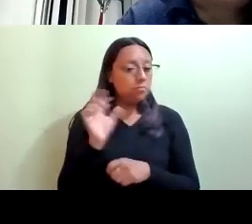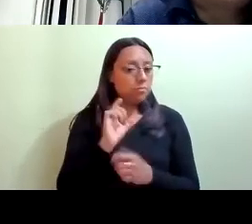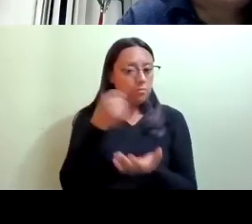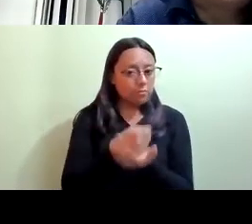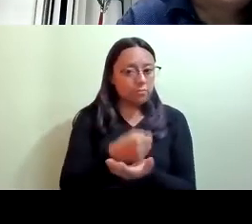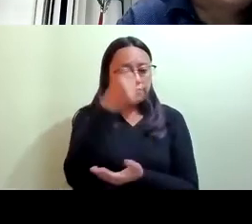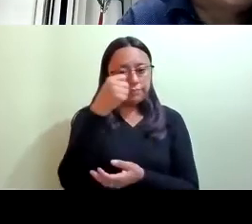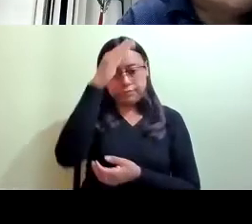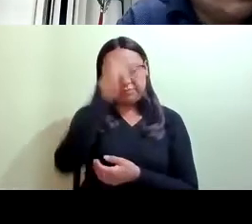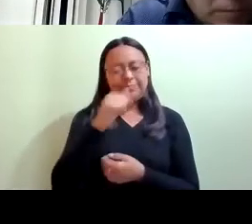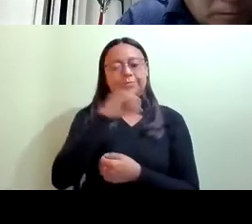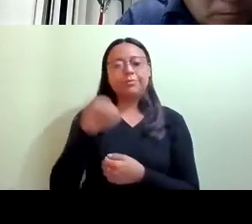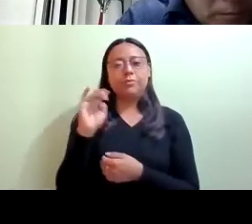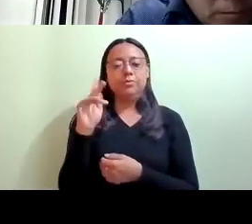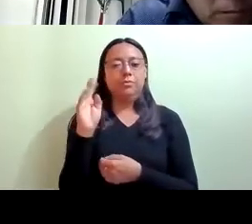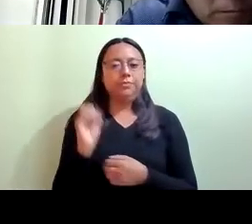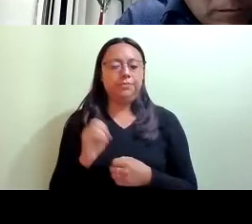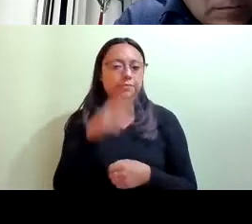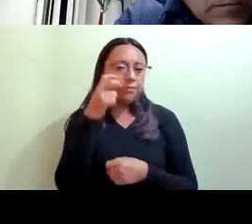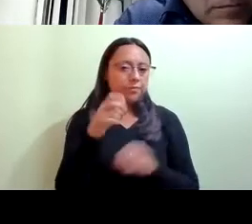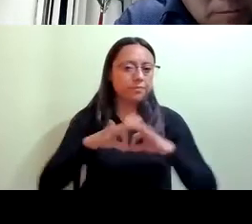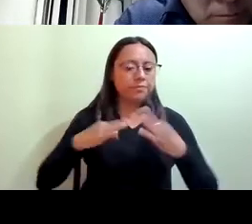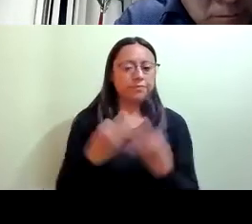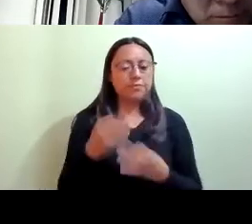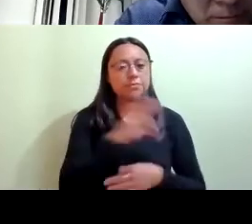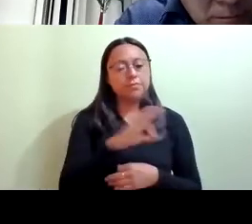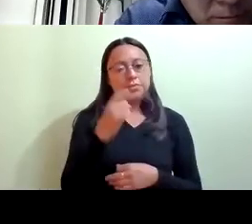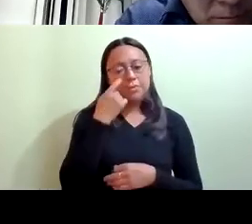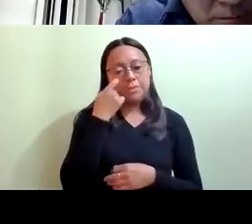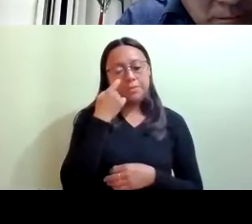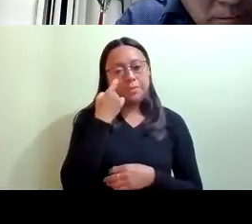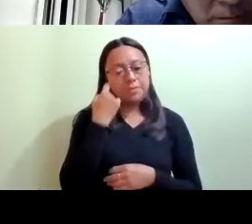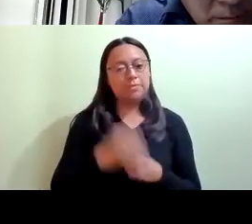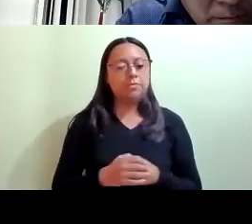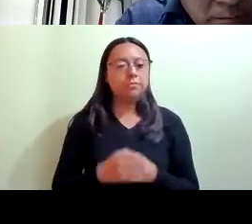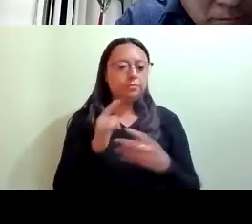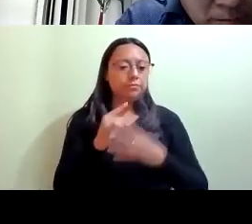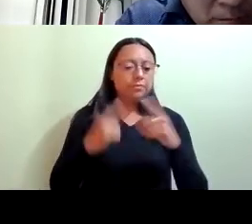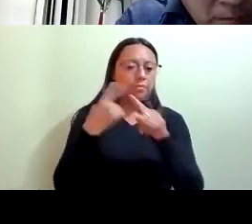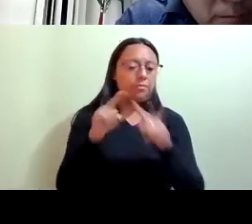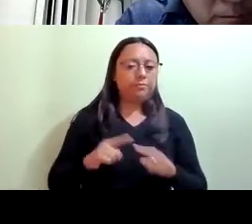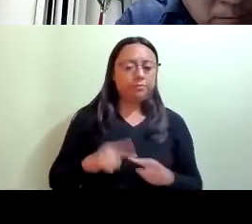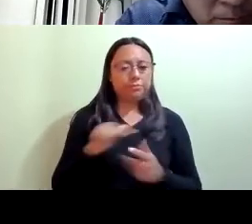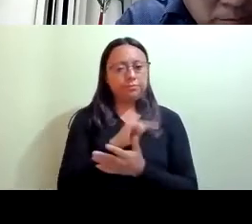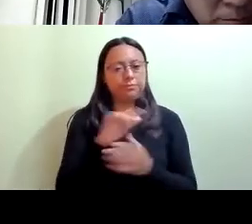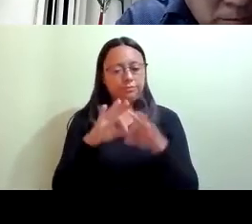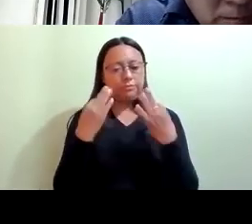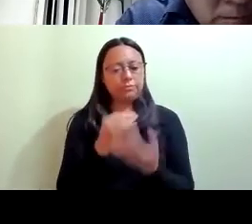de la Junta de Coordinación Política, y de esa manera podríamos salvar cualquier aspecto legal que tuviera.